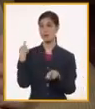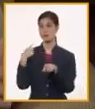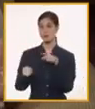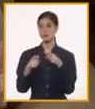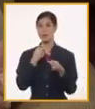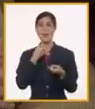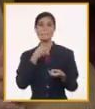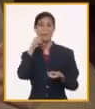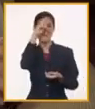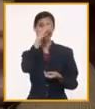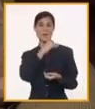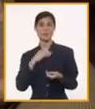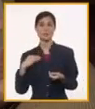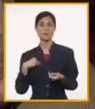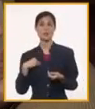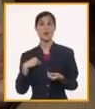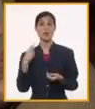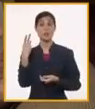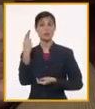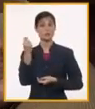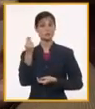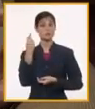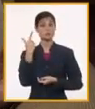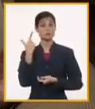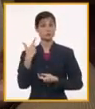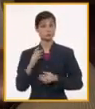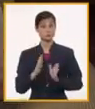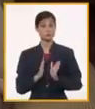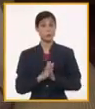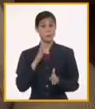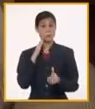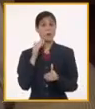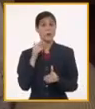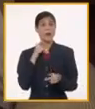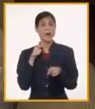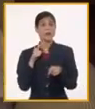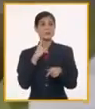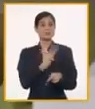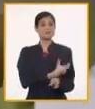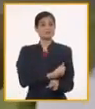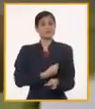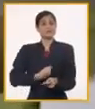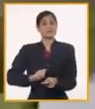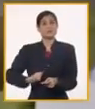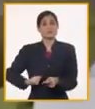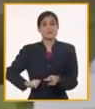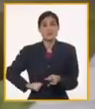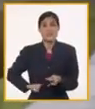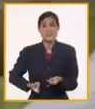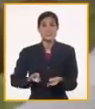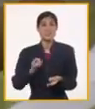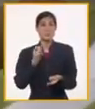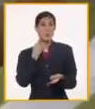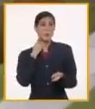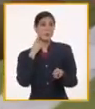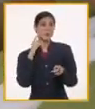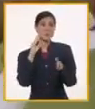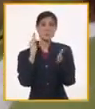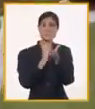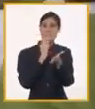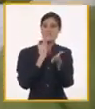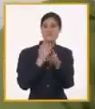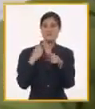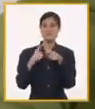que la medicina en aquella época duraba 7 años y era costosa porque llevaba algunos equipos, instrumentos, etc. Y